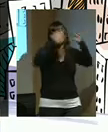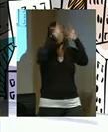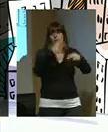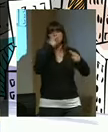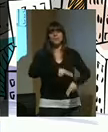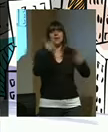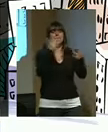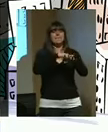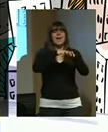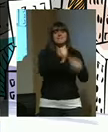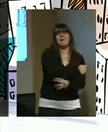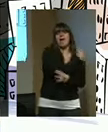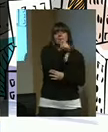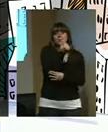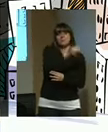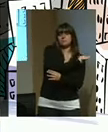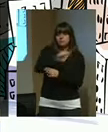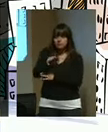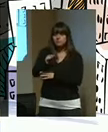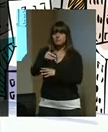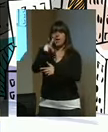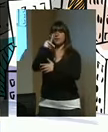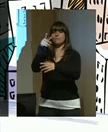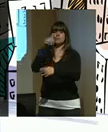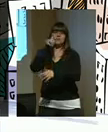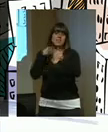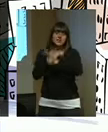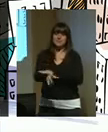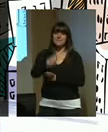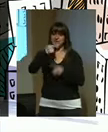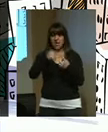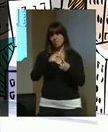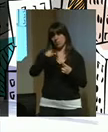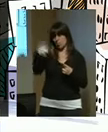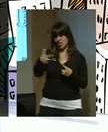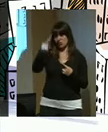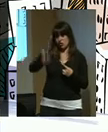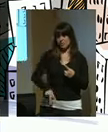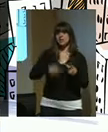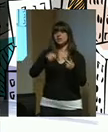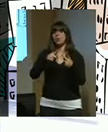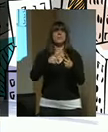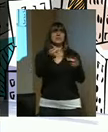accesible, primero por el cumplimiento de un derecho, y segundo porque creo que es una inversión en materia de empleo. Muchas gracias.